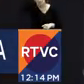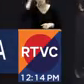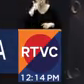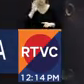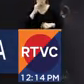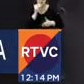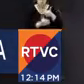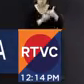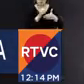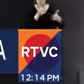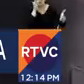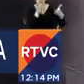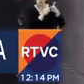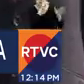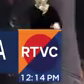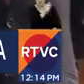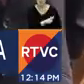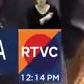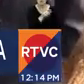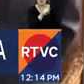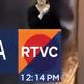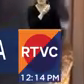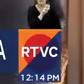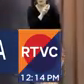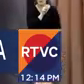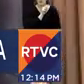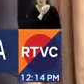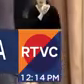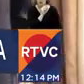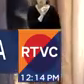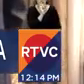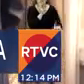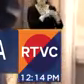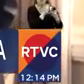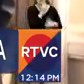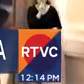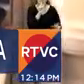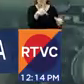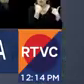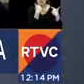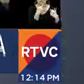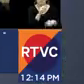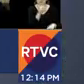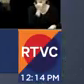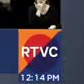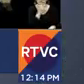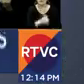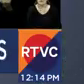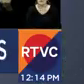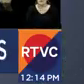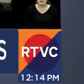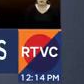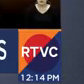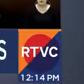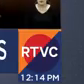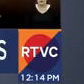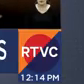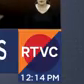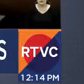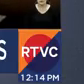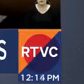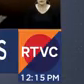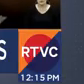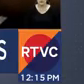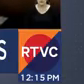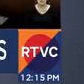legales contra el congresista Fernando Villavicencio. Constituida en Bogotá y con sede en Quito. Fue aplazada la audiencia para verificar